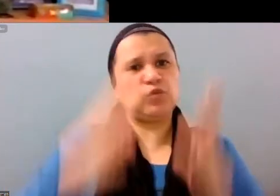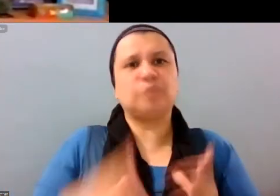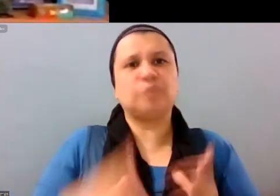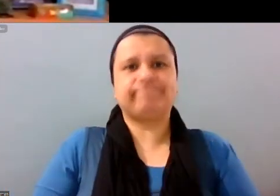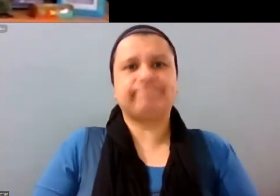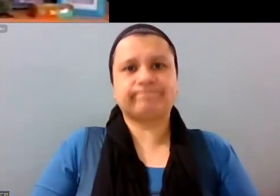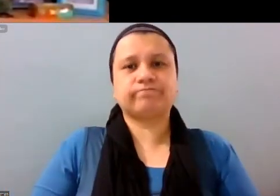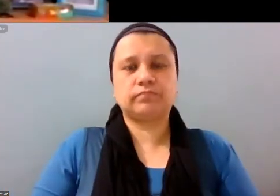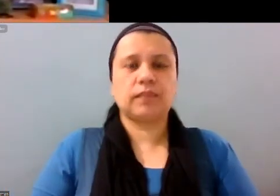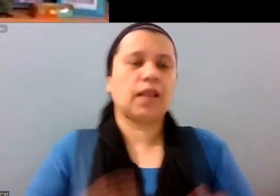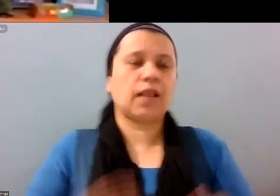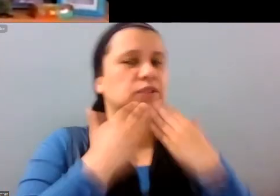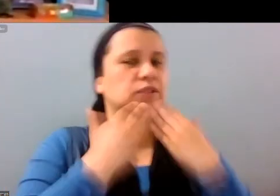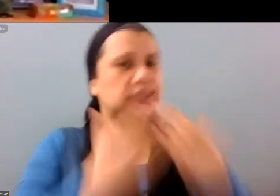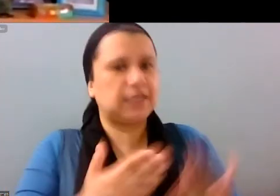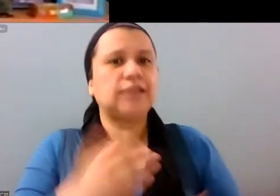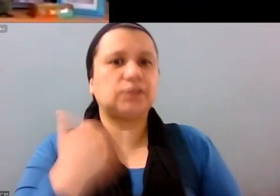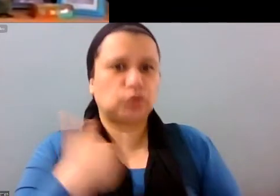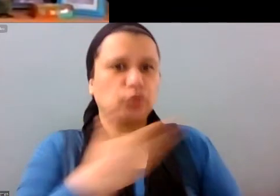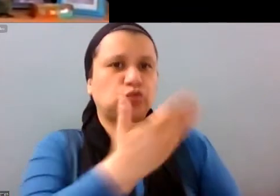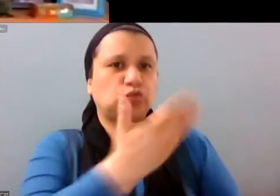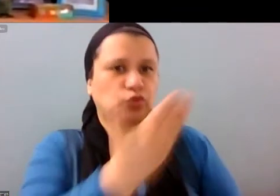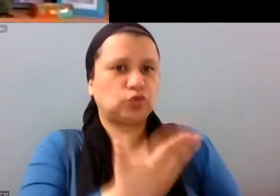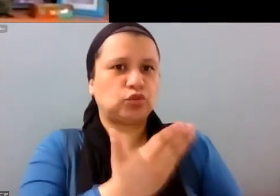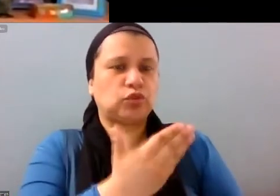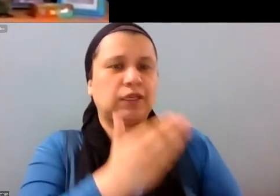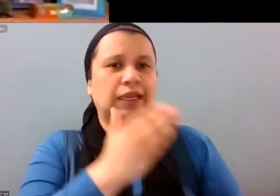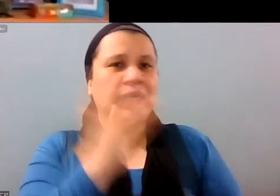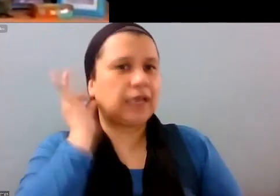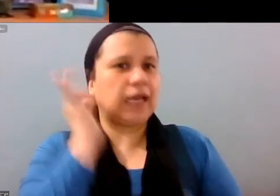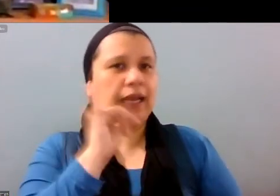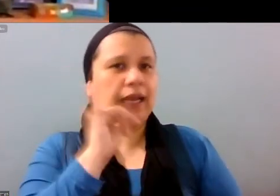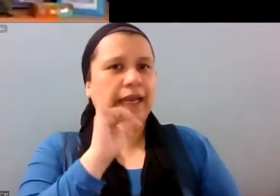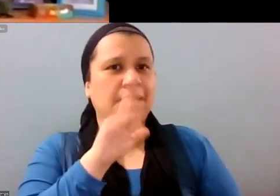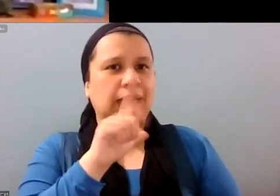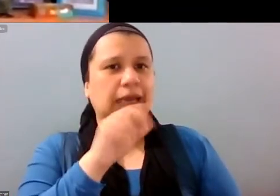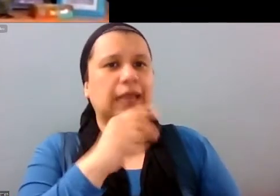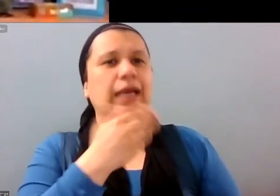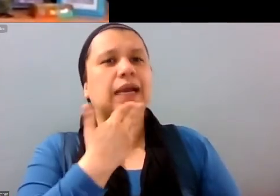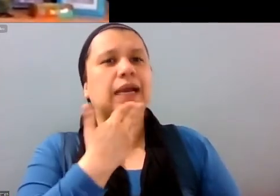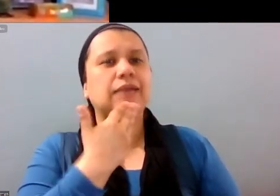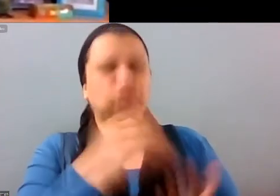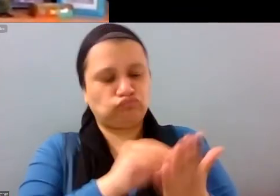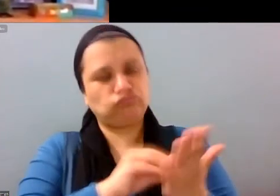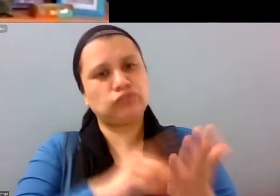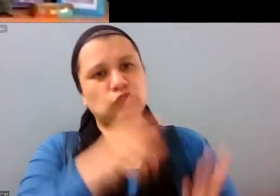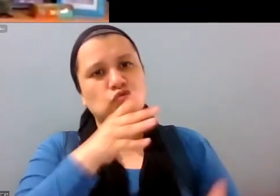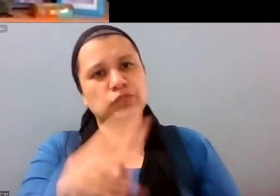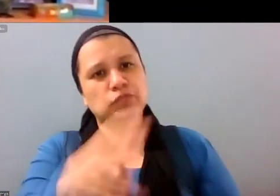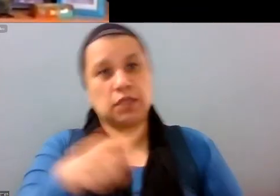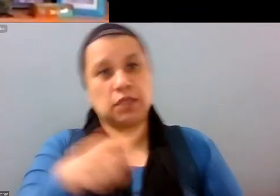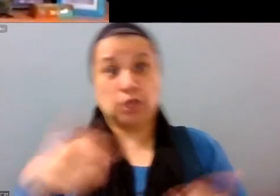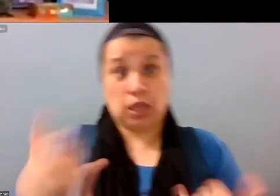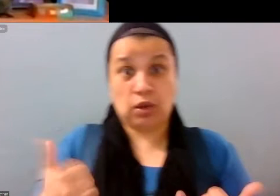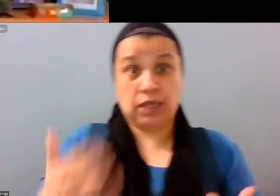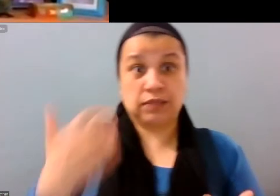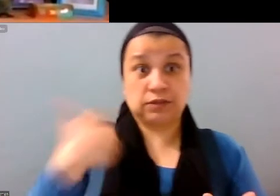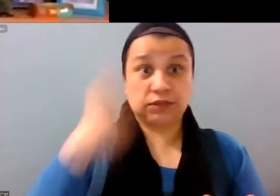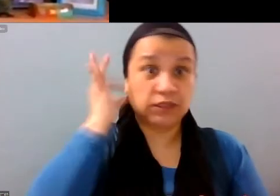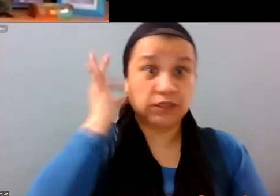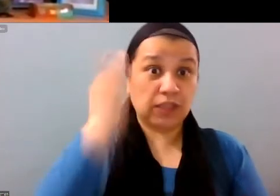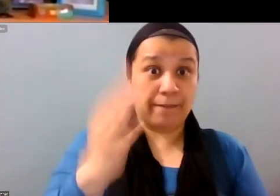Eliana tomamos también nota de sus recomendaciones y ahora doña Melania queríamos hacerle